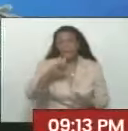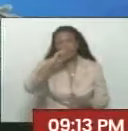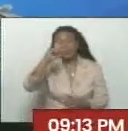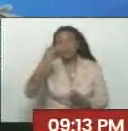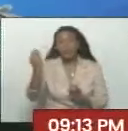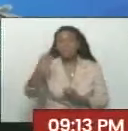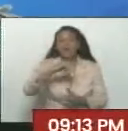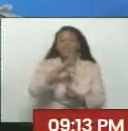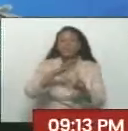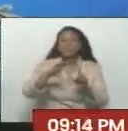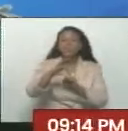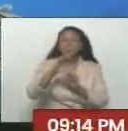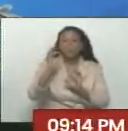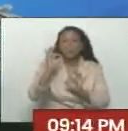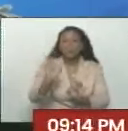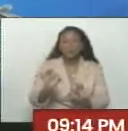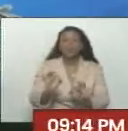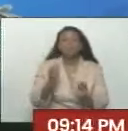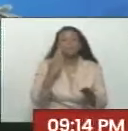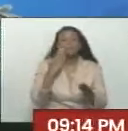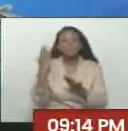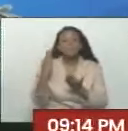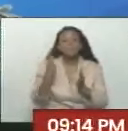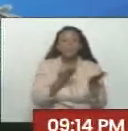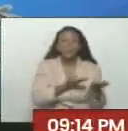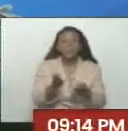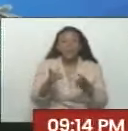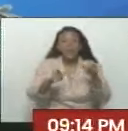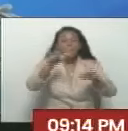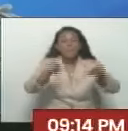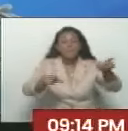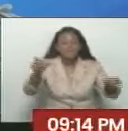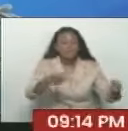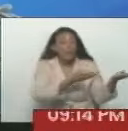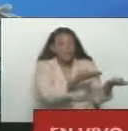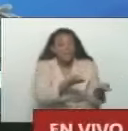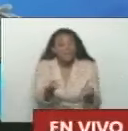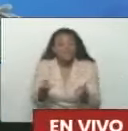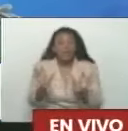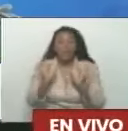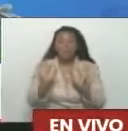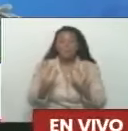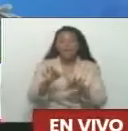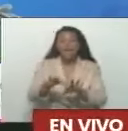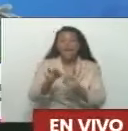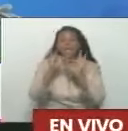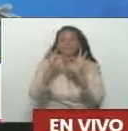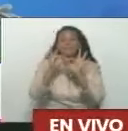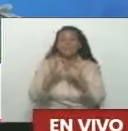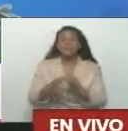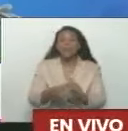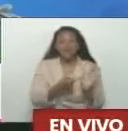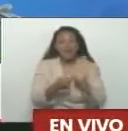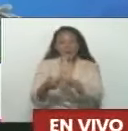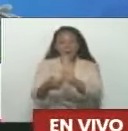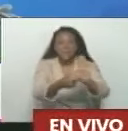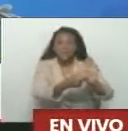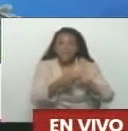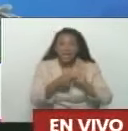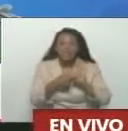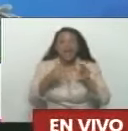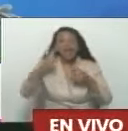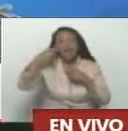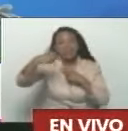Estamos precisamente con unos invitados muy especiales que representan